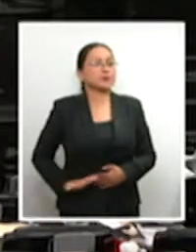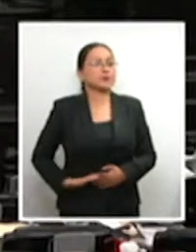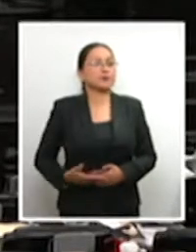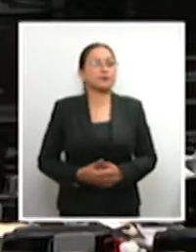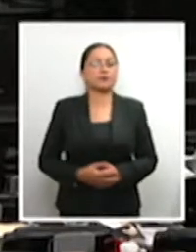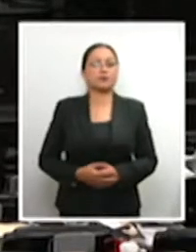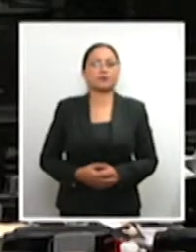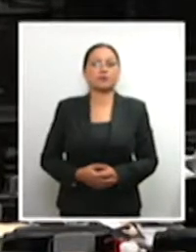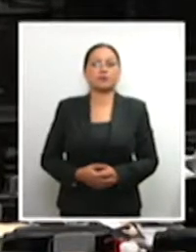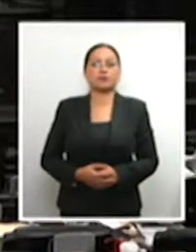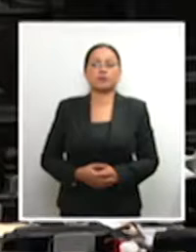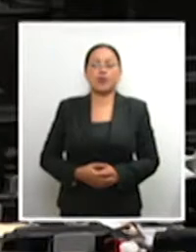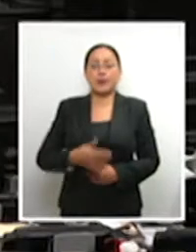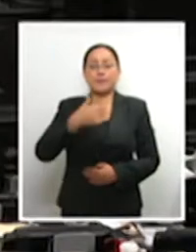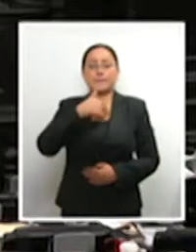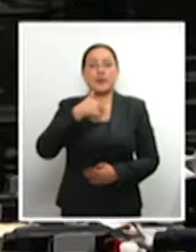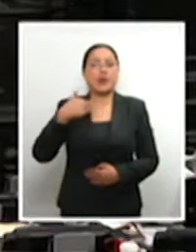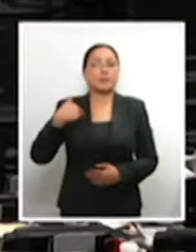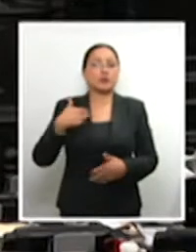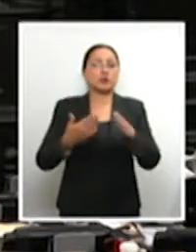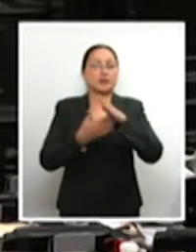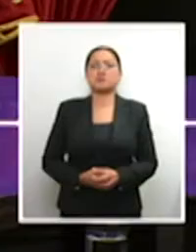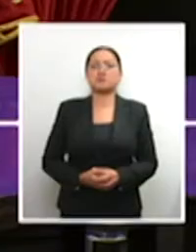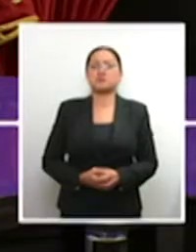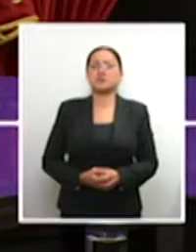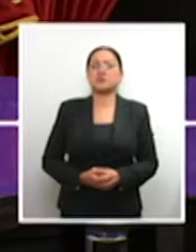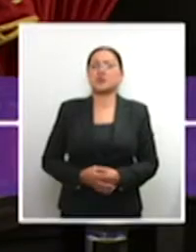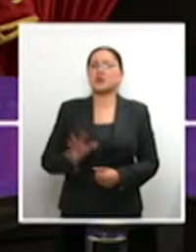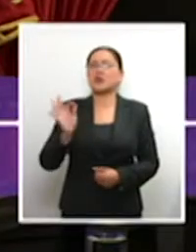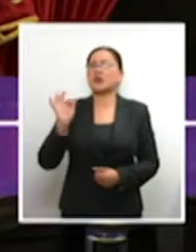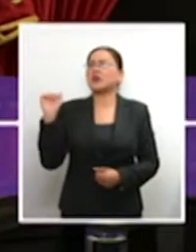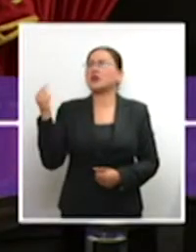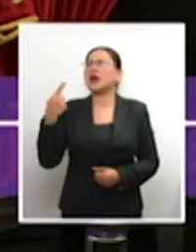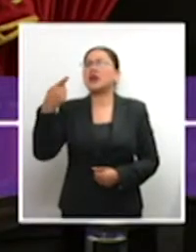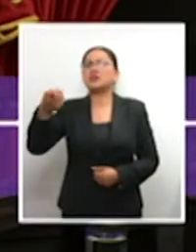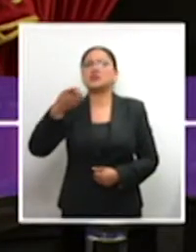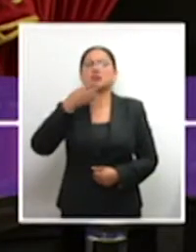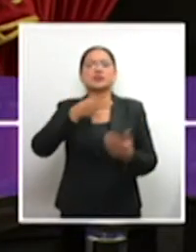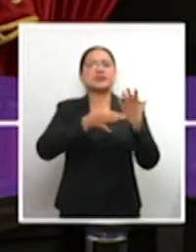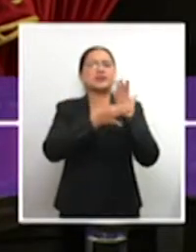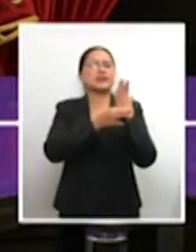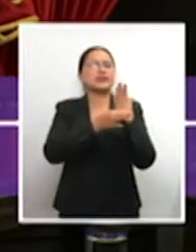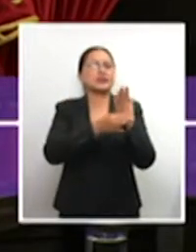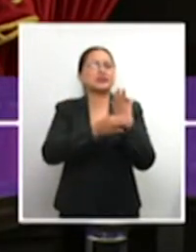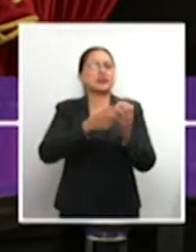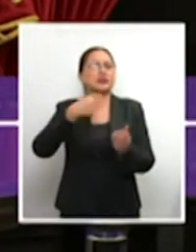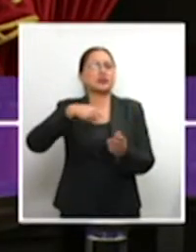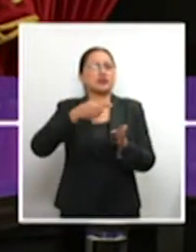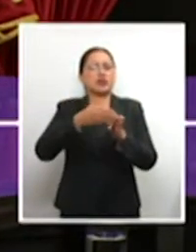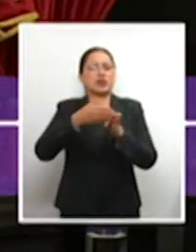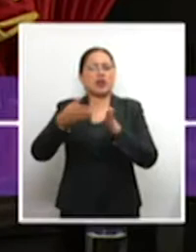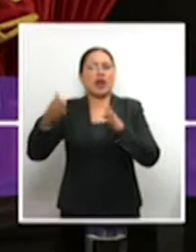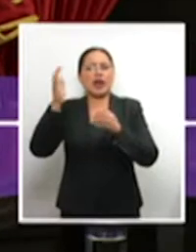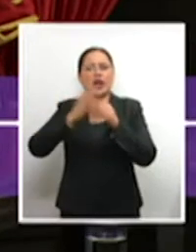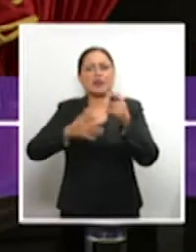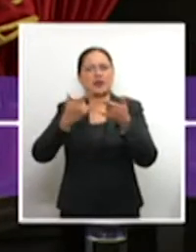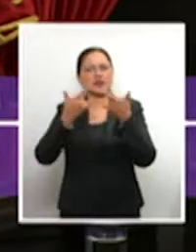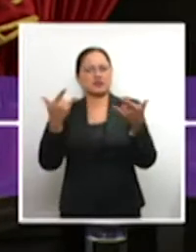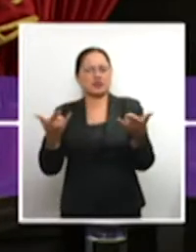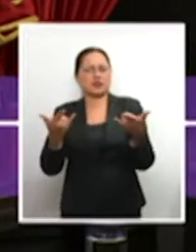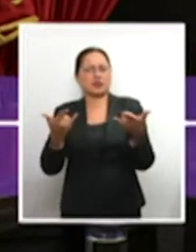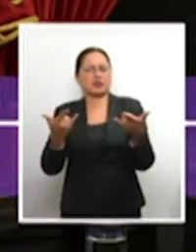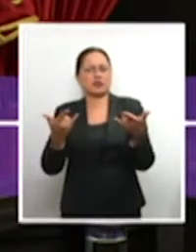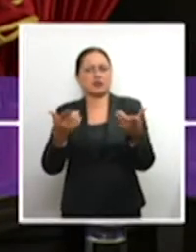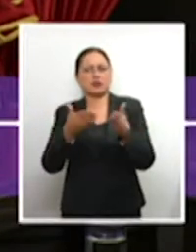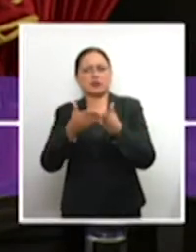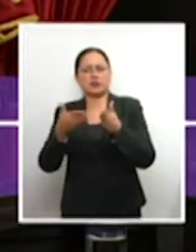constitución frente a las anteriores de carácter general en el país, pues se dan en un marco de